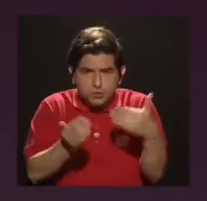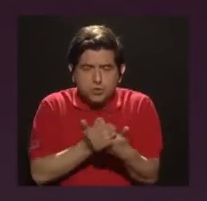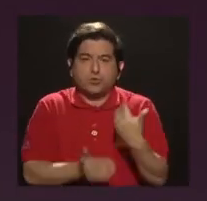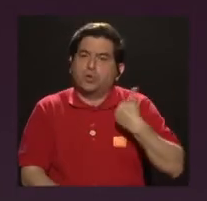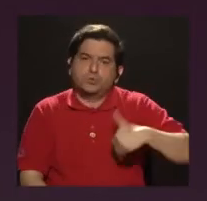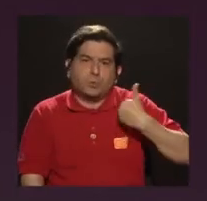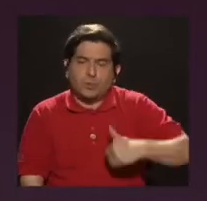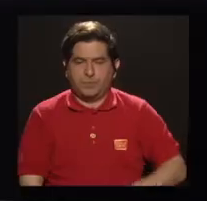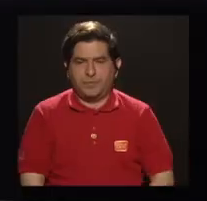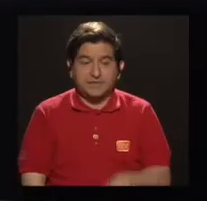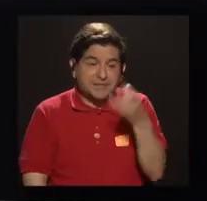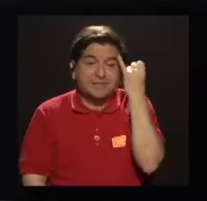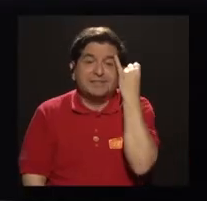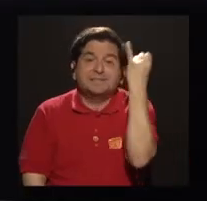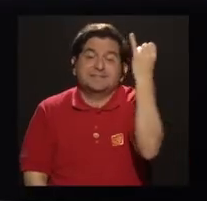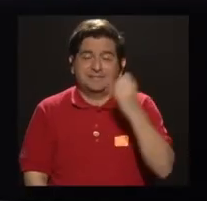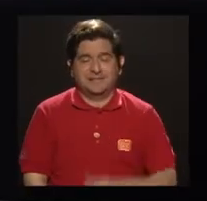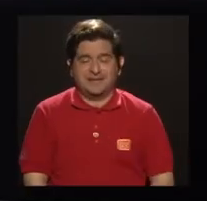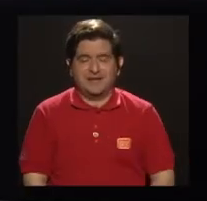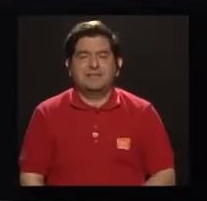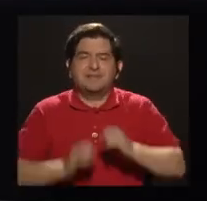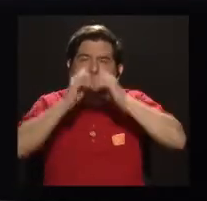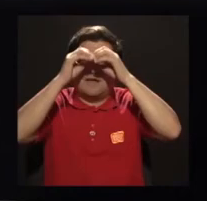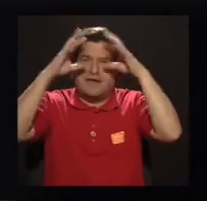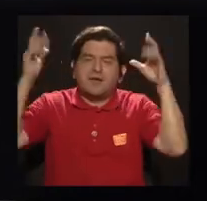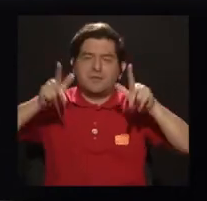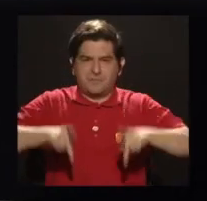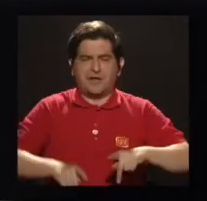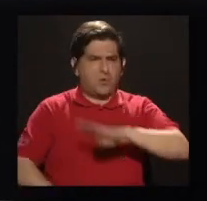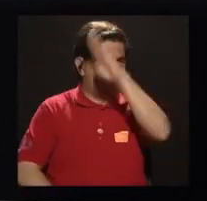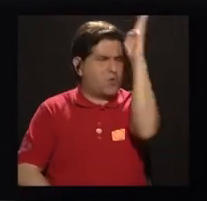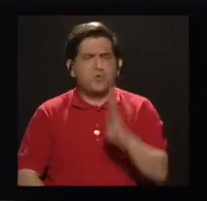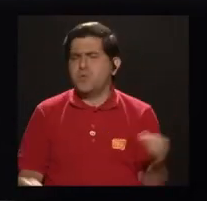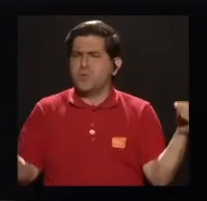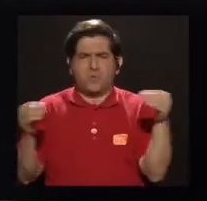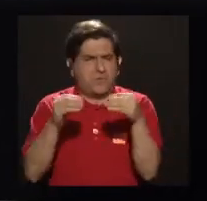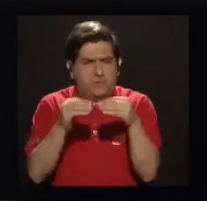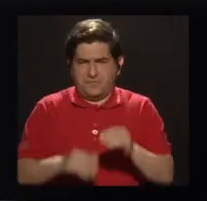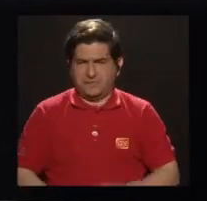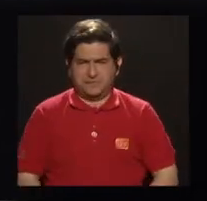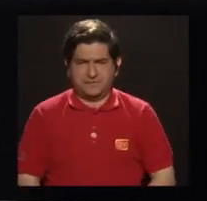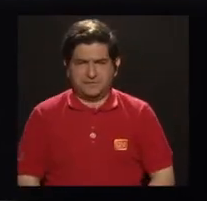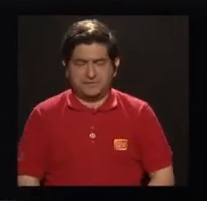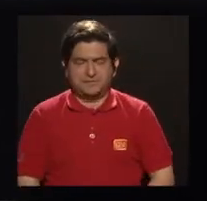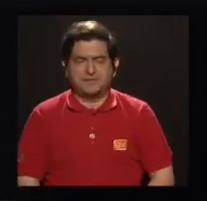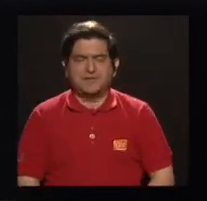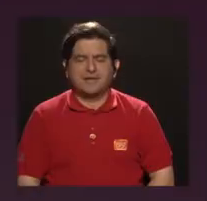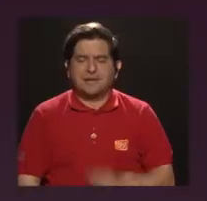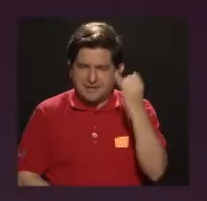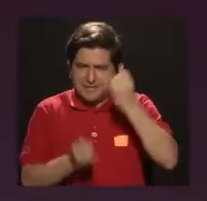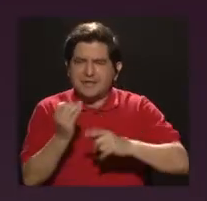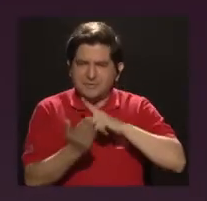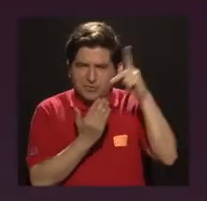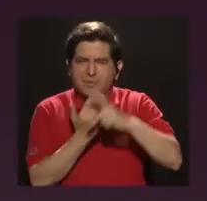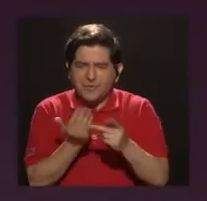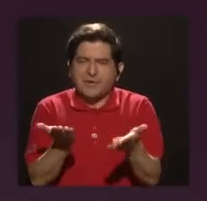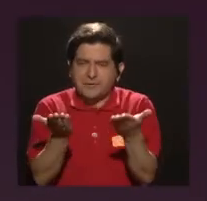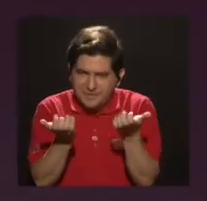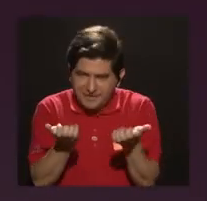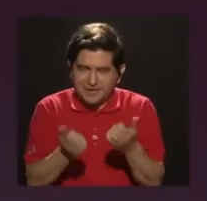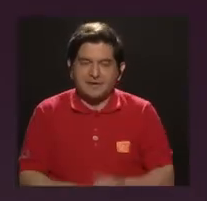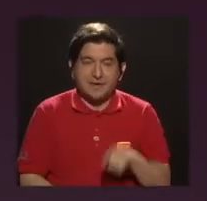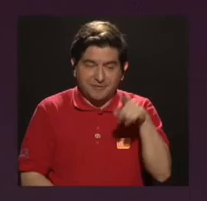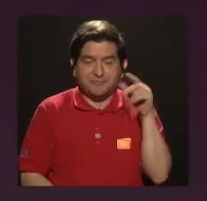bueno eso fue un poco la idea que se generó en el imaginario de la gente jamás nunca más una por eso quisiera cerrar el programa con esto porque realmente